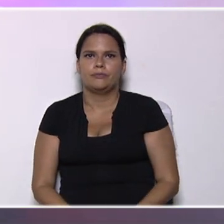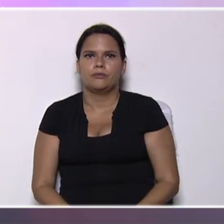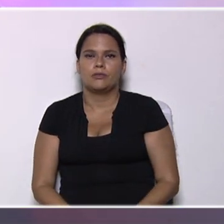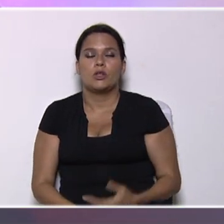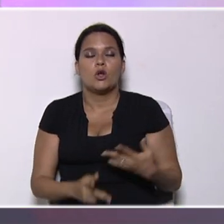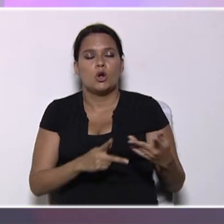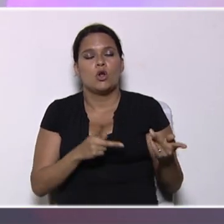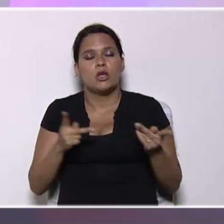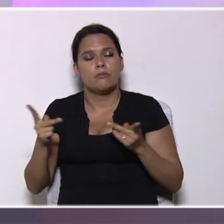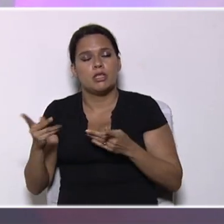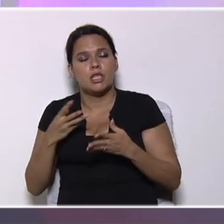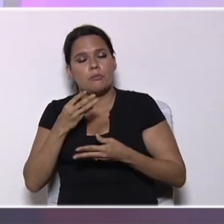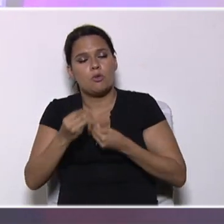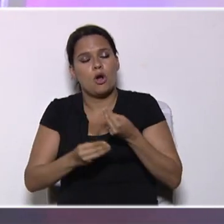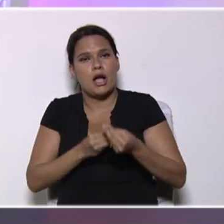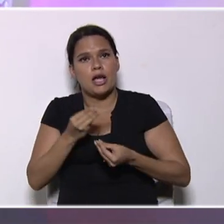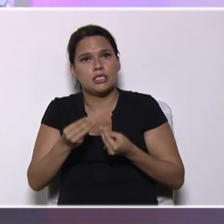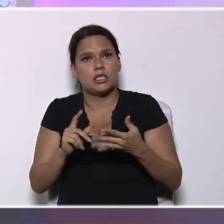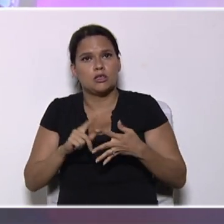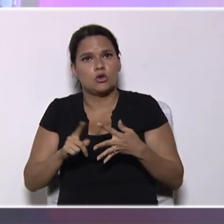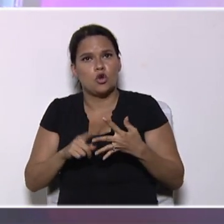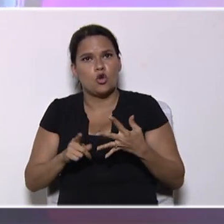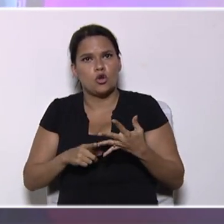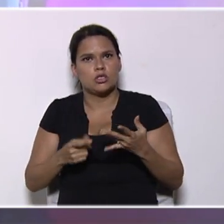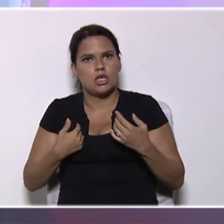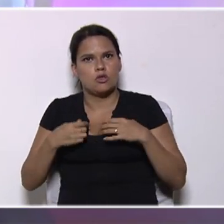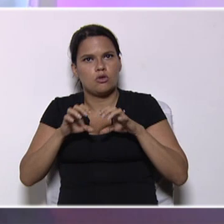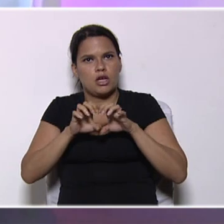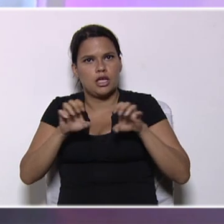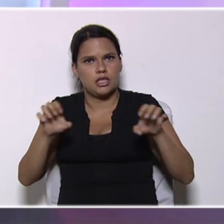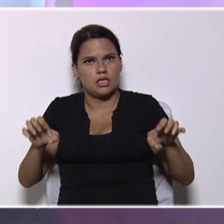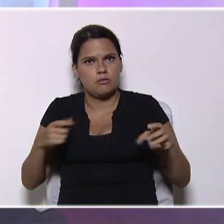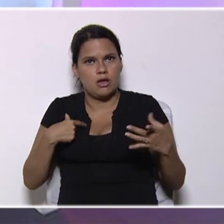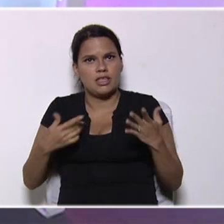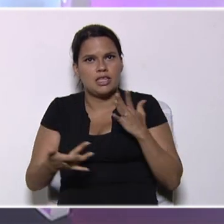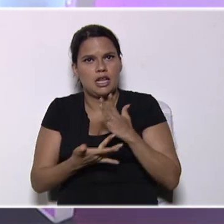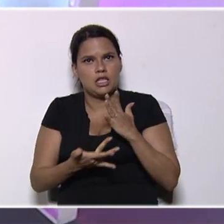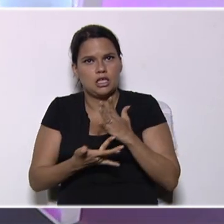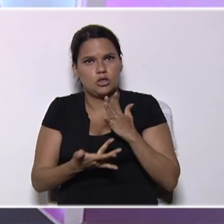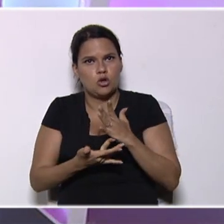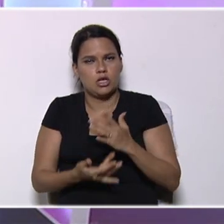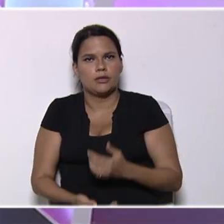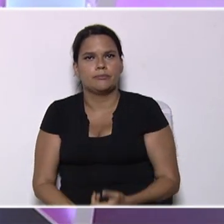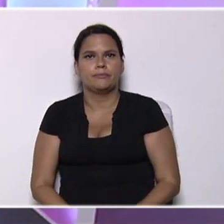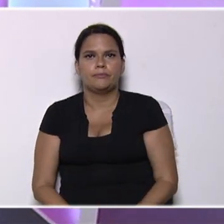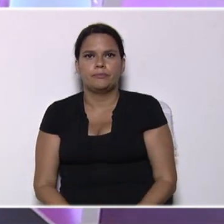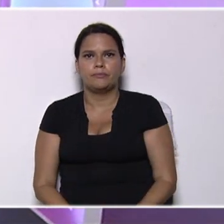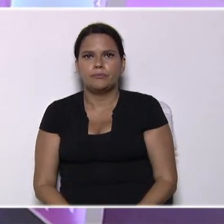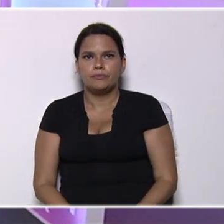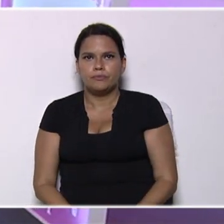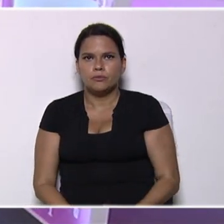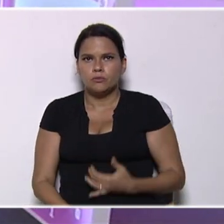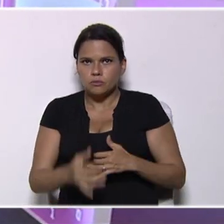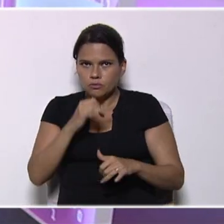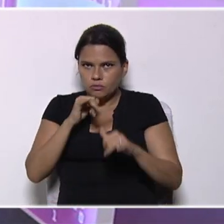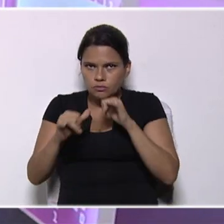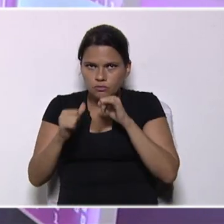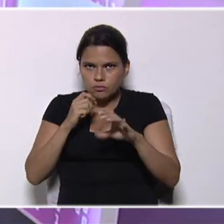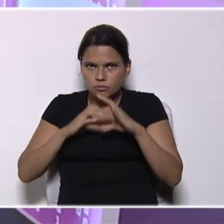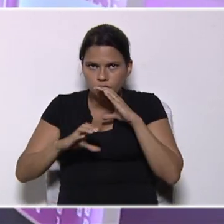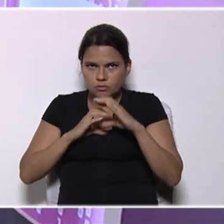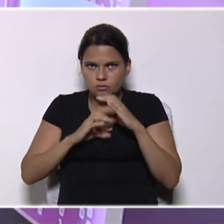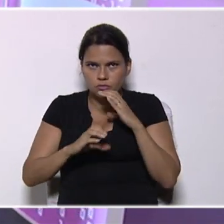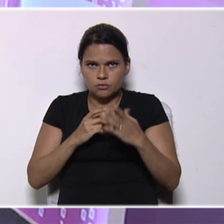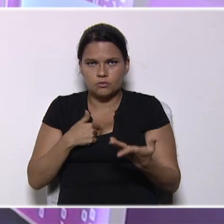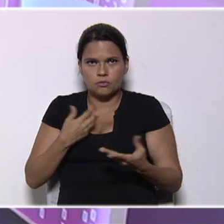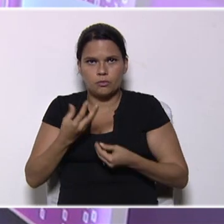Los invitamos a crear material de contenido educativo desde la perspectiva que nos ofrecen las tecnologías de la información y la